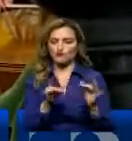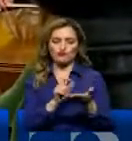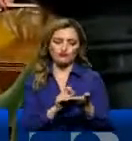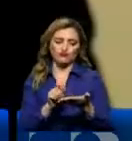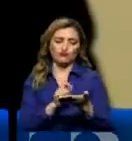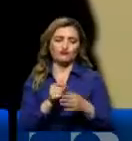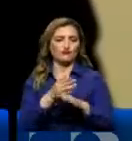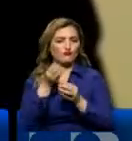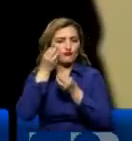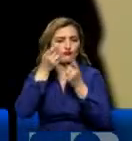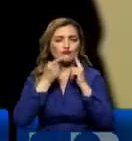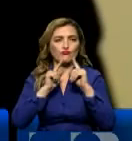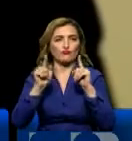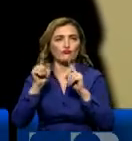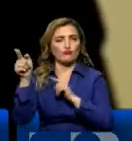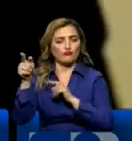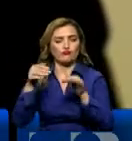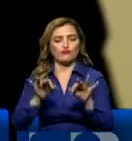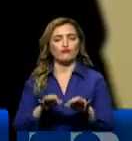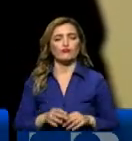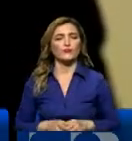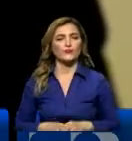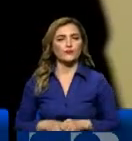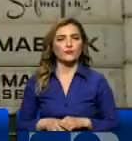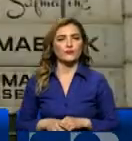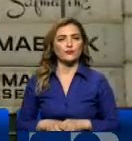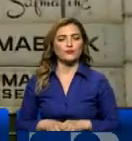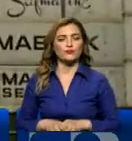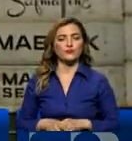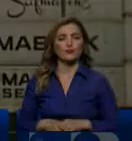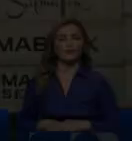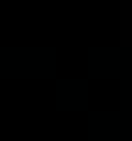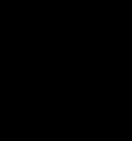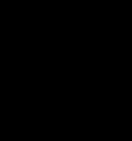deberán ser socializadas, confirmó el funcionario. Joana Ramos, 24 horas.